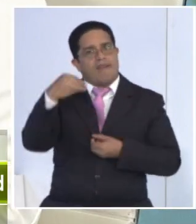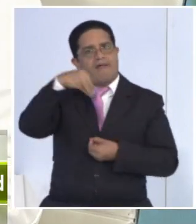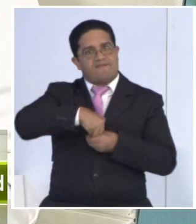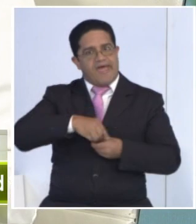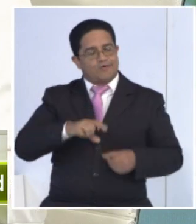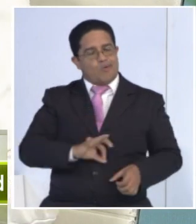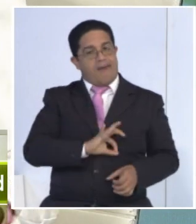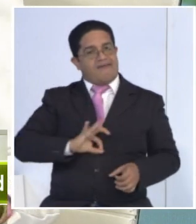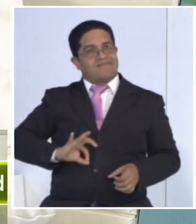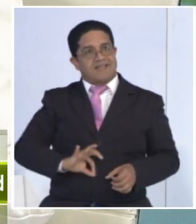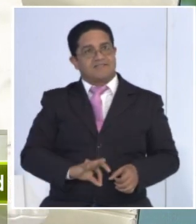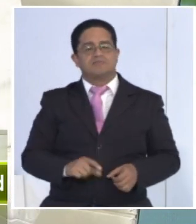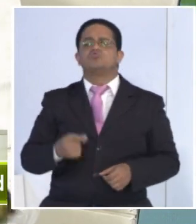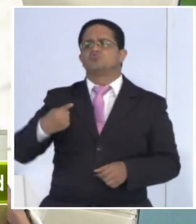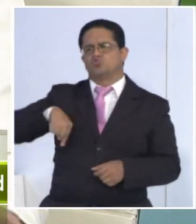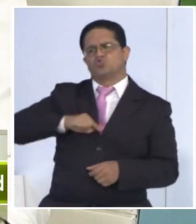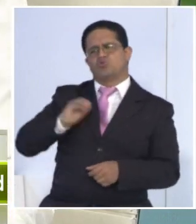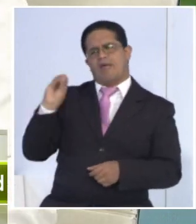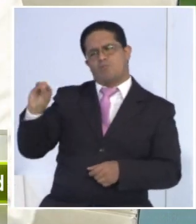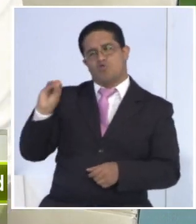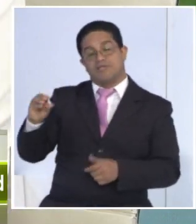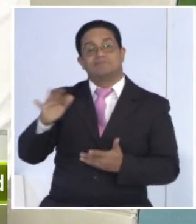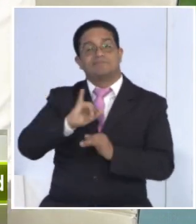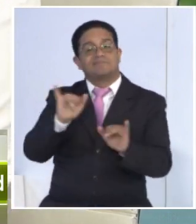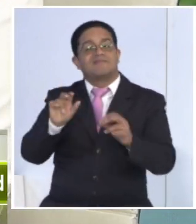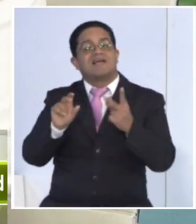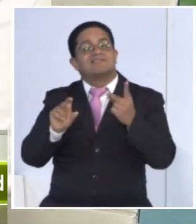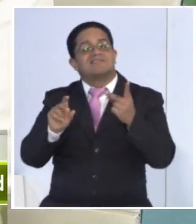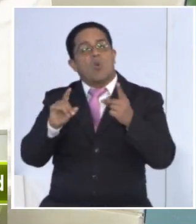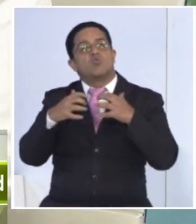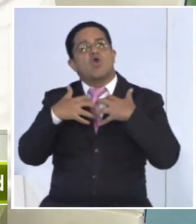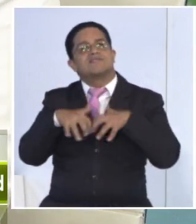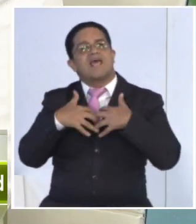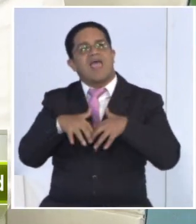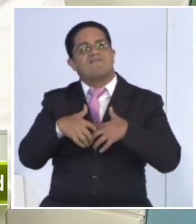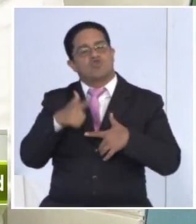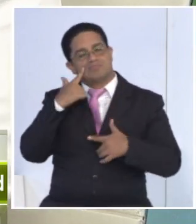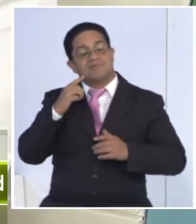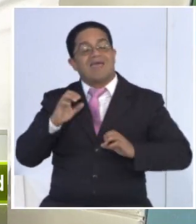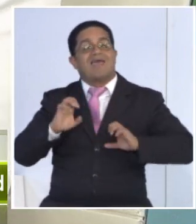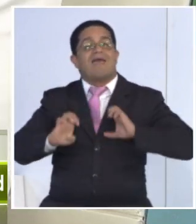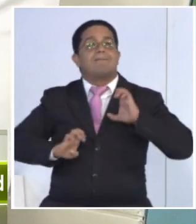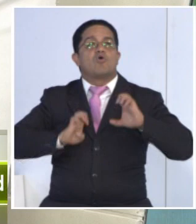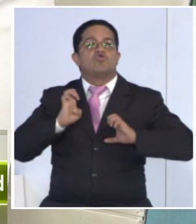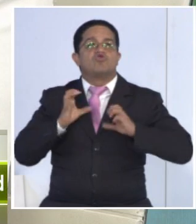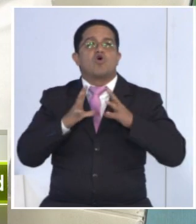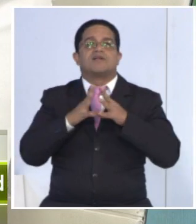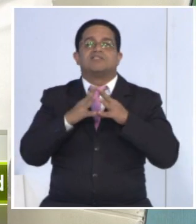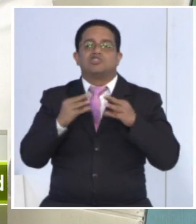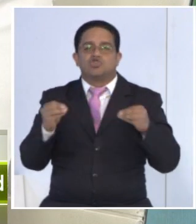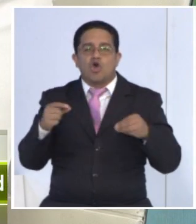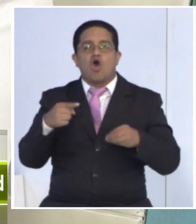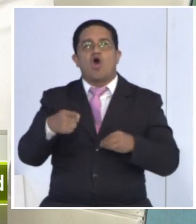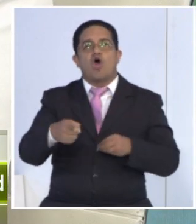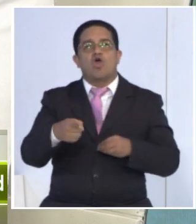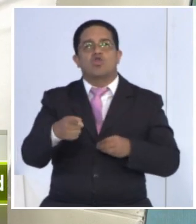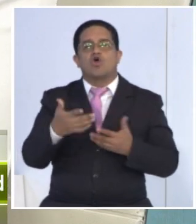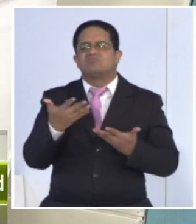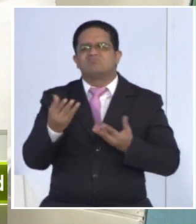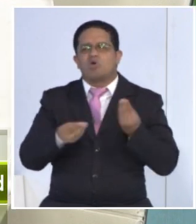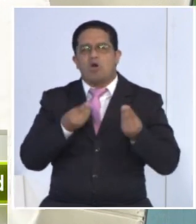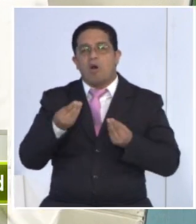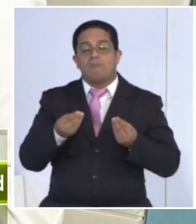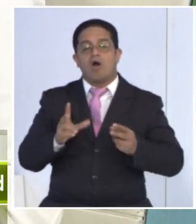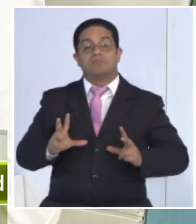intestino. Bueno, y lo hemos dicho y ya es reconocido como el segundo cerebro, además las emociones y todo conjuga también a través de